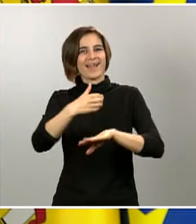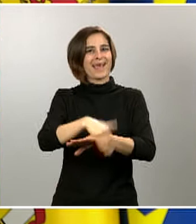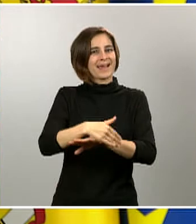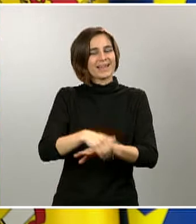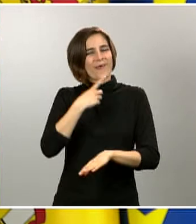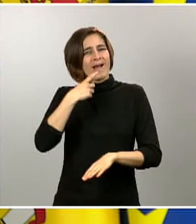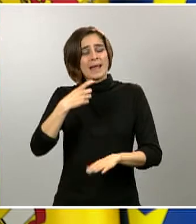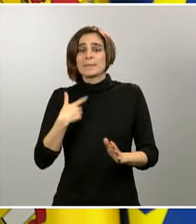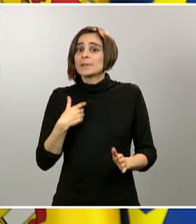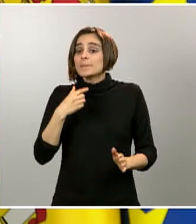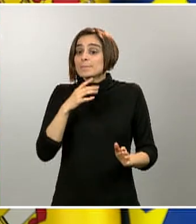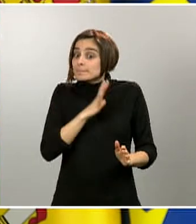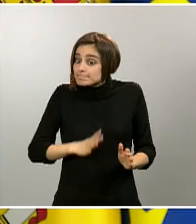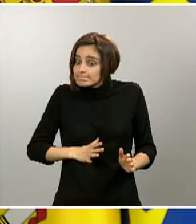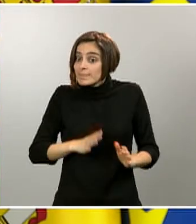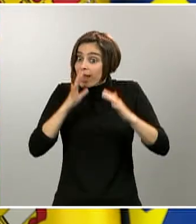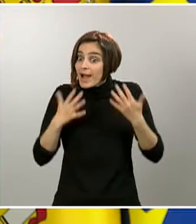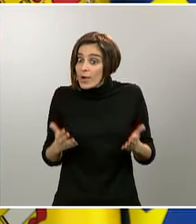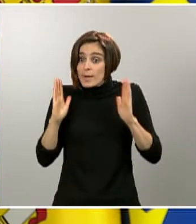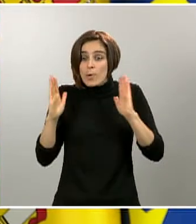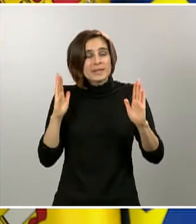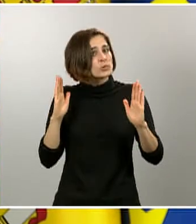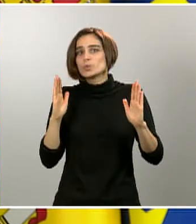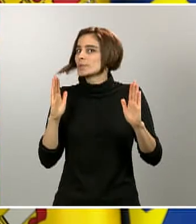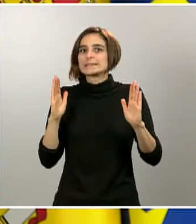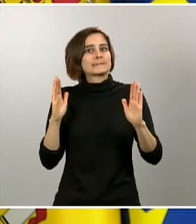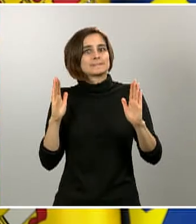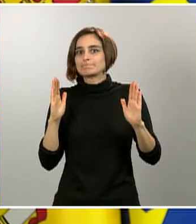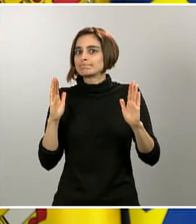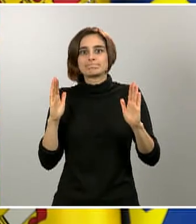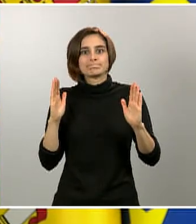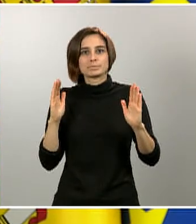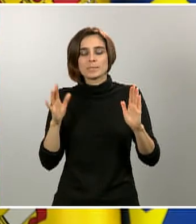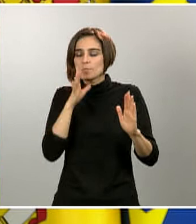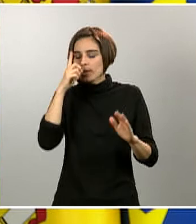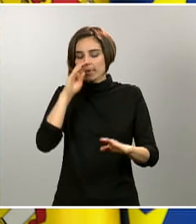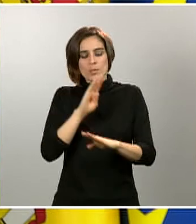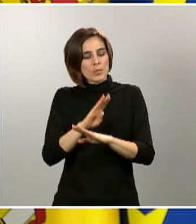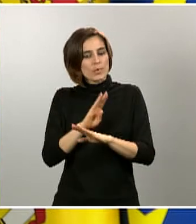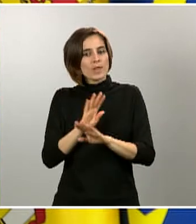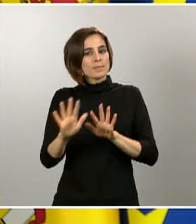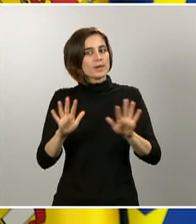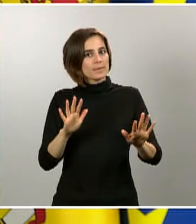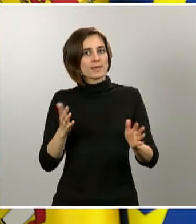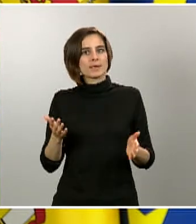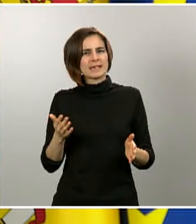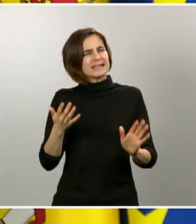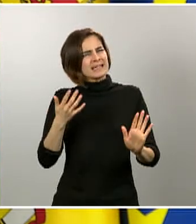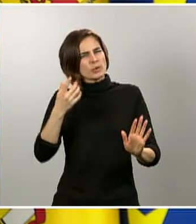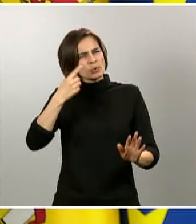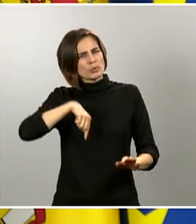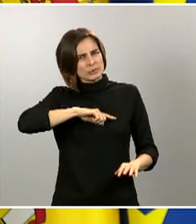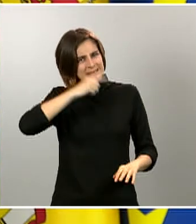momento y nos vamos a guiar siempre en ese sentido con la máxima cautela y la máxima prudencia. siendo muy conscientes, como intentamos poner